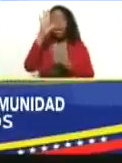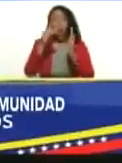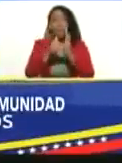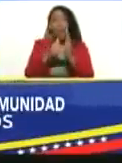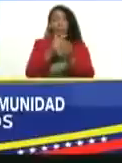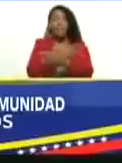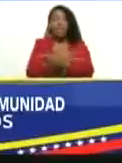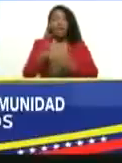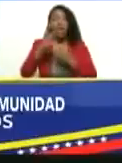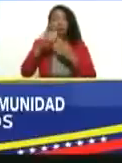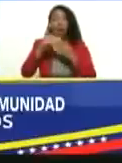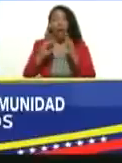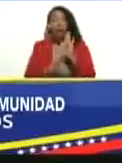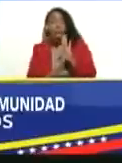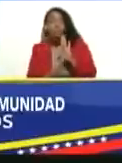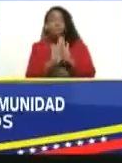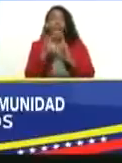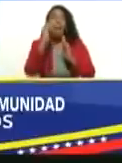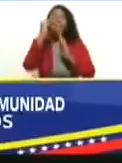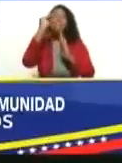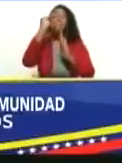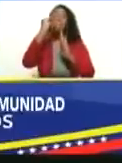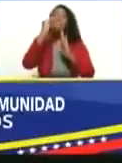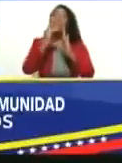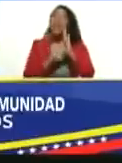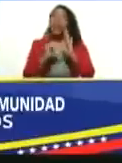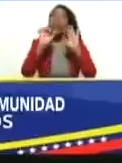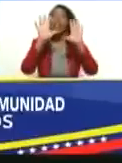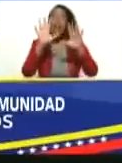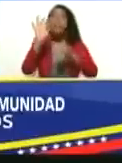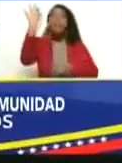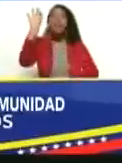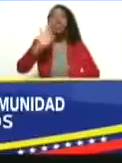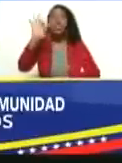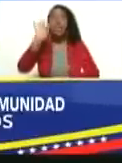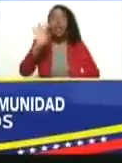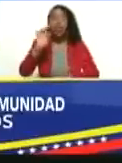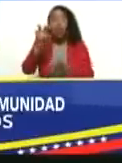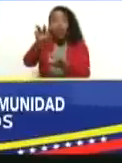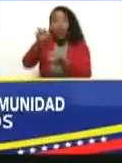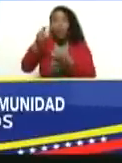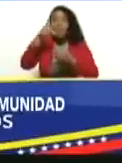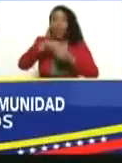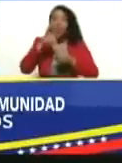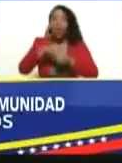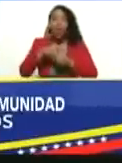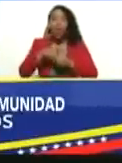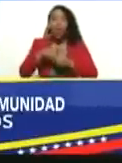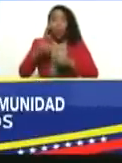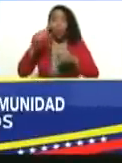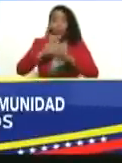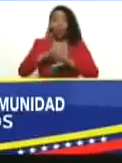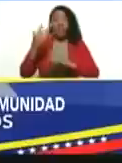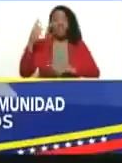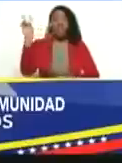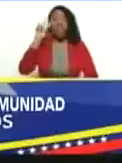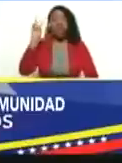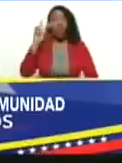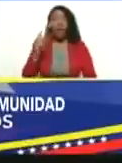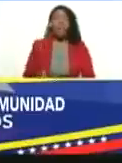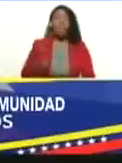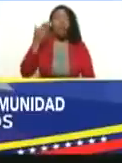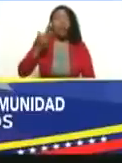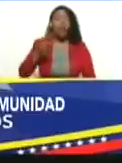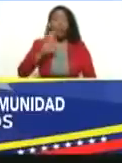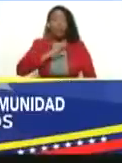dólares quiere decir menos del 10% del ingreso petrolero siendo Venezuela una nación fundamentalmente